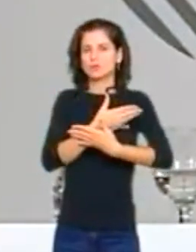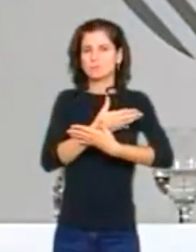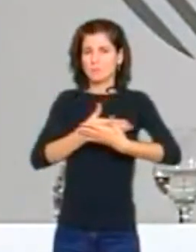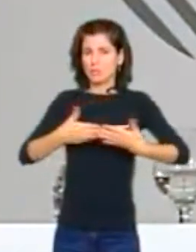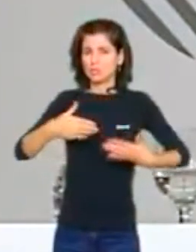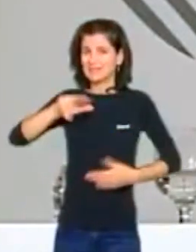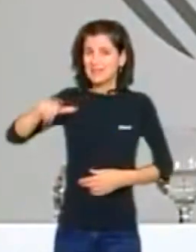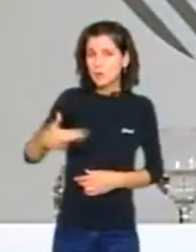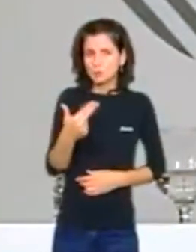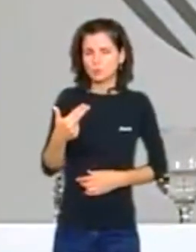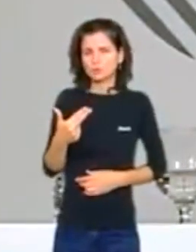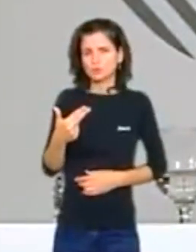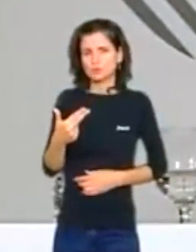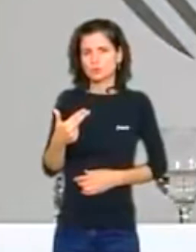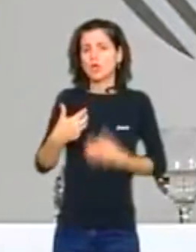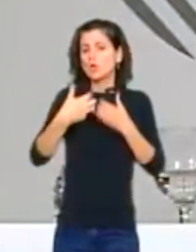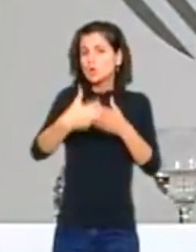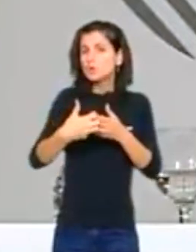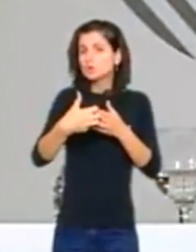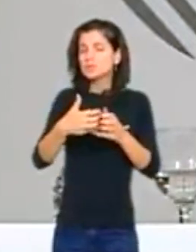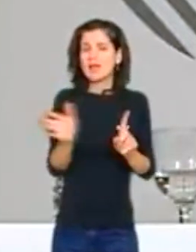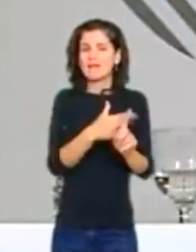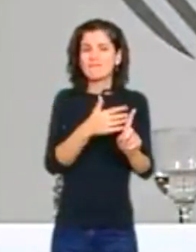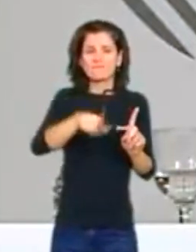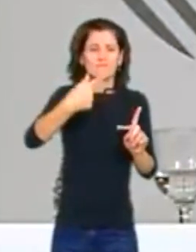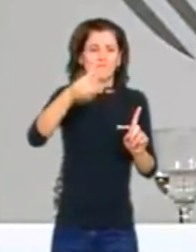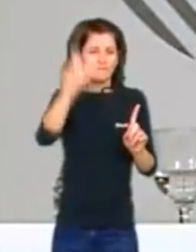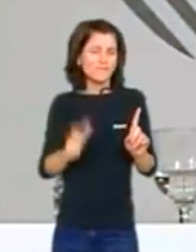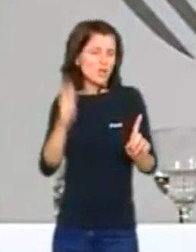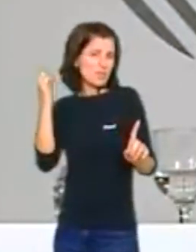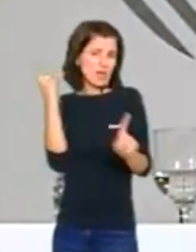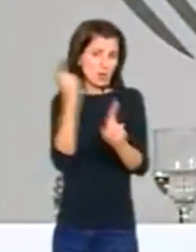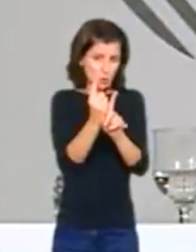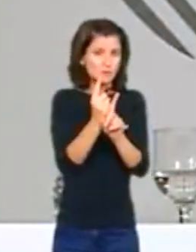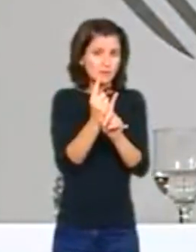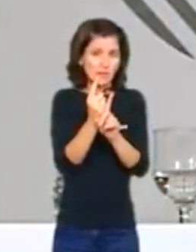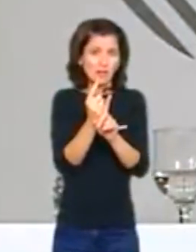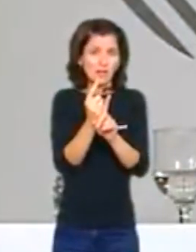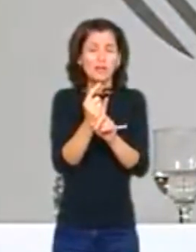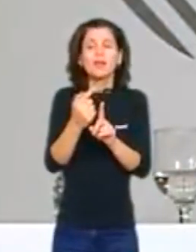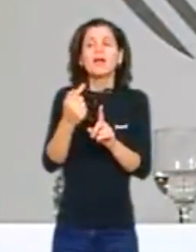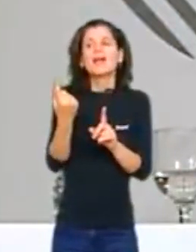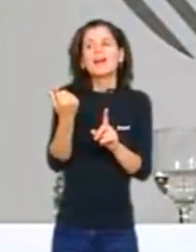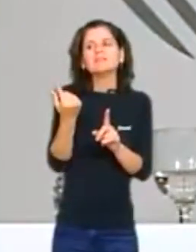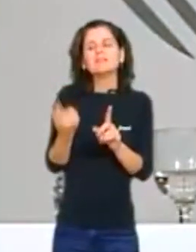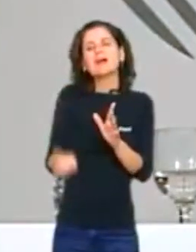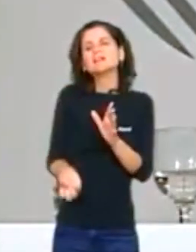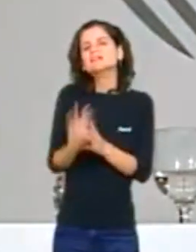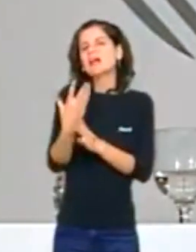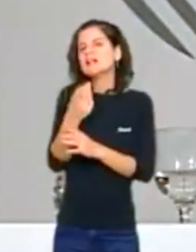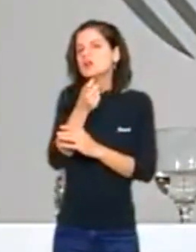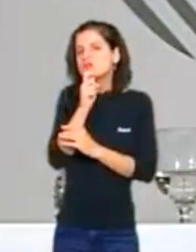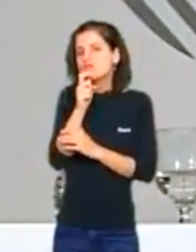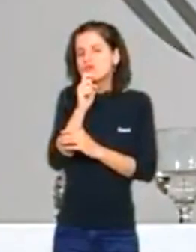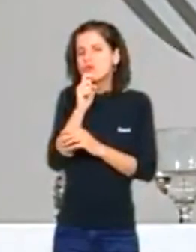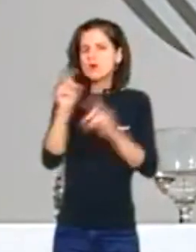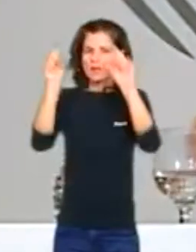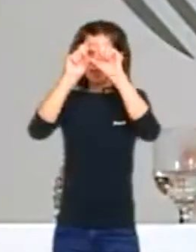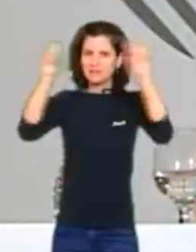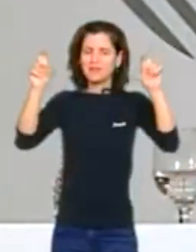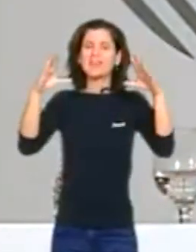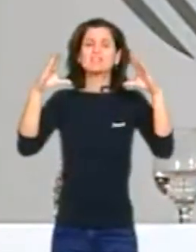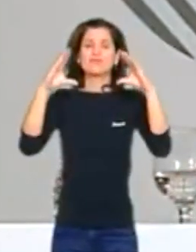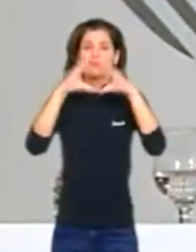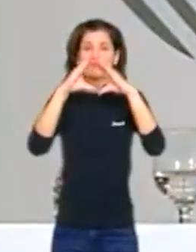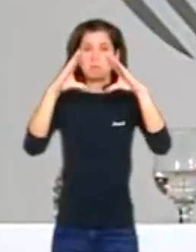de género, que es la cantidad que las entidades feministas han exigido al Gobierno de España en su conjunto